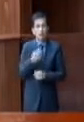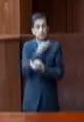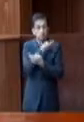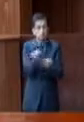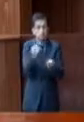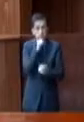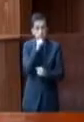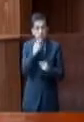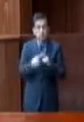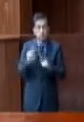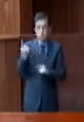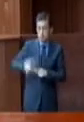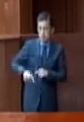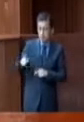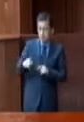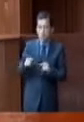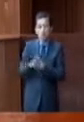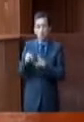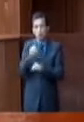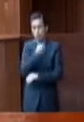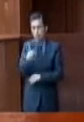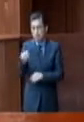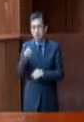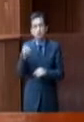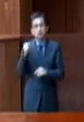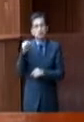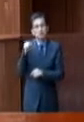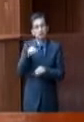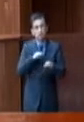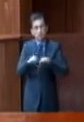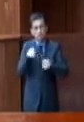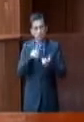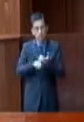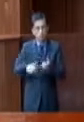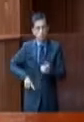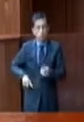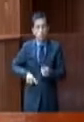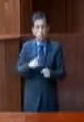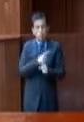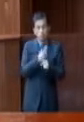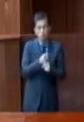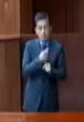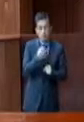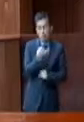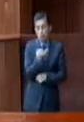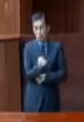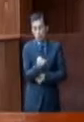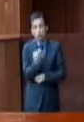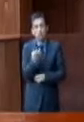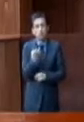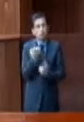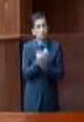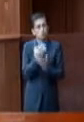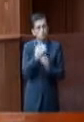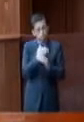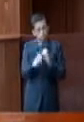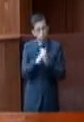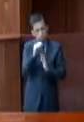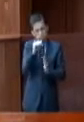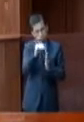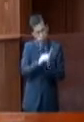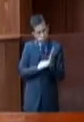órdenes de la federación de sindicatos de trabajadores al servicio del estado el primero de junio y en general su contenido fue dar a conocer actividades